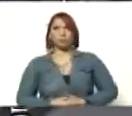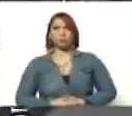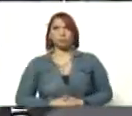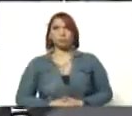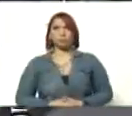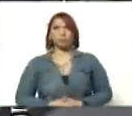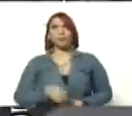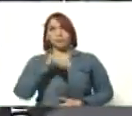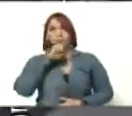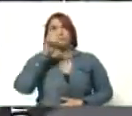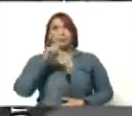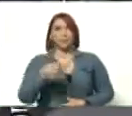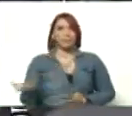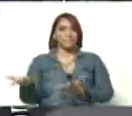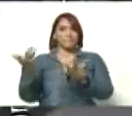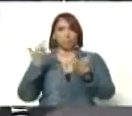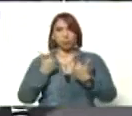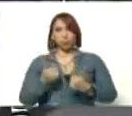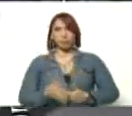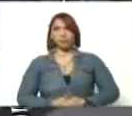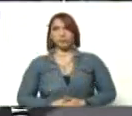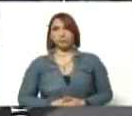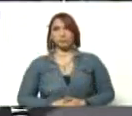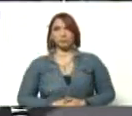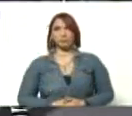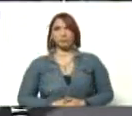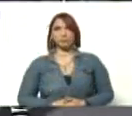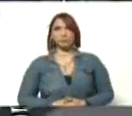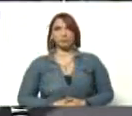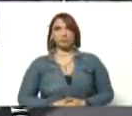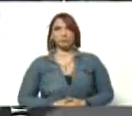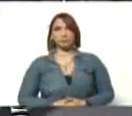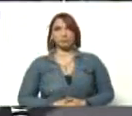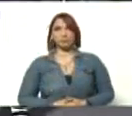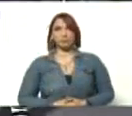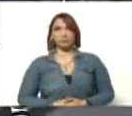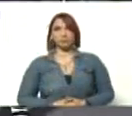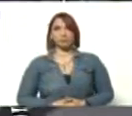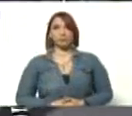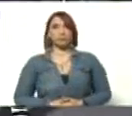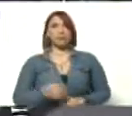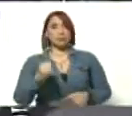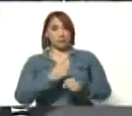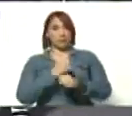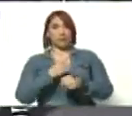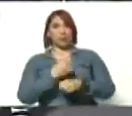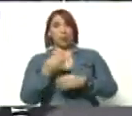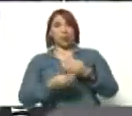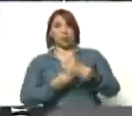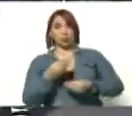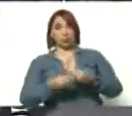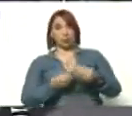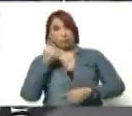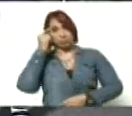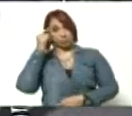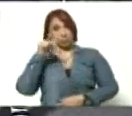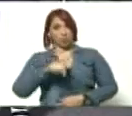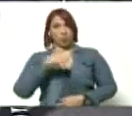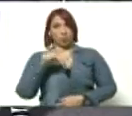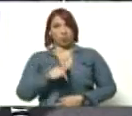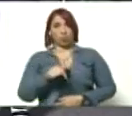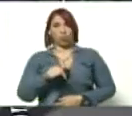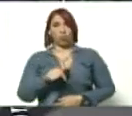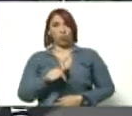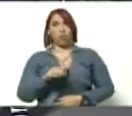quien también nos va a dar su opinión, su participación y también su trabajo que ha hecho para que el día de hoy se cristalice